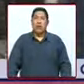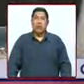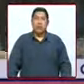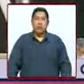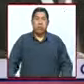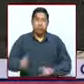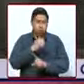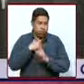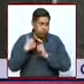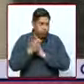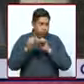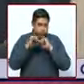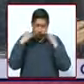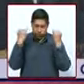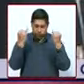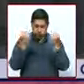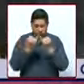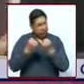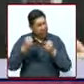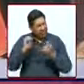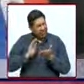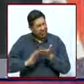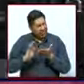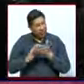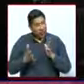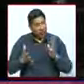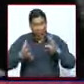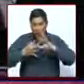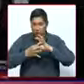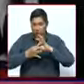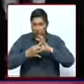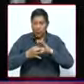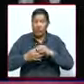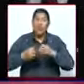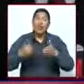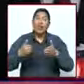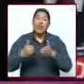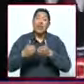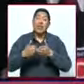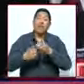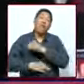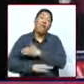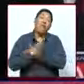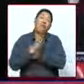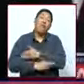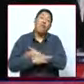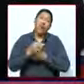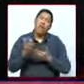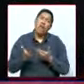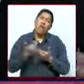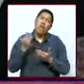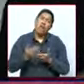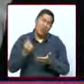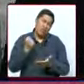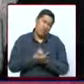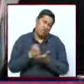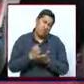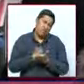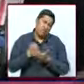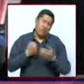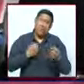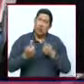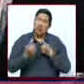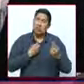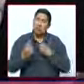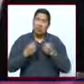Y en el ámbito institucional permitirá unificar las ciudades fronterizas, facilitando los trámites en materia de migraciones,